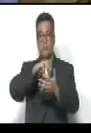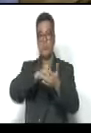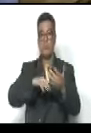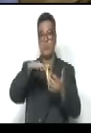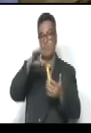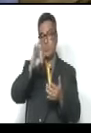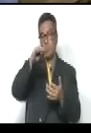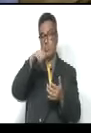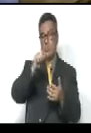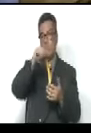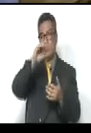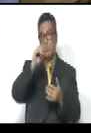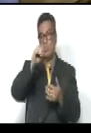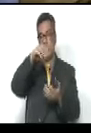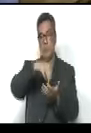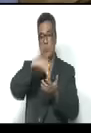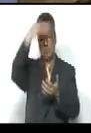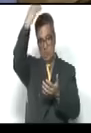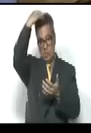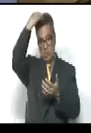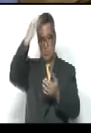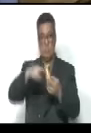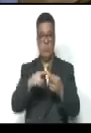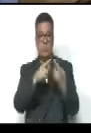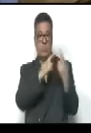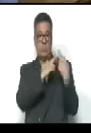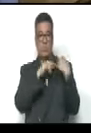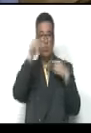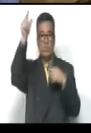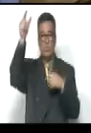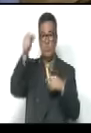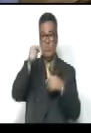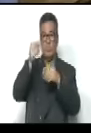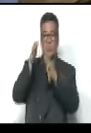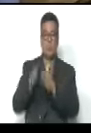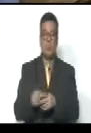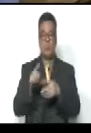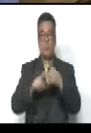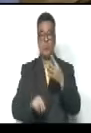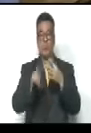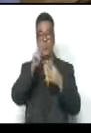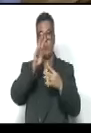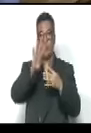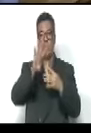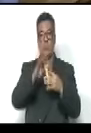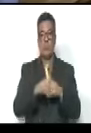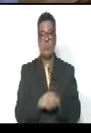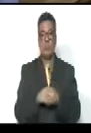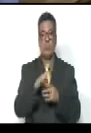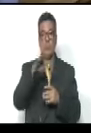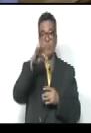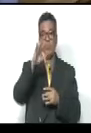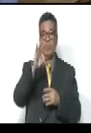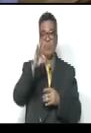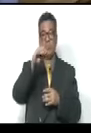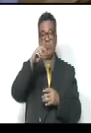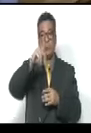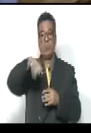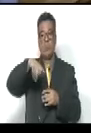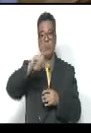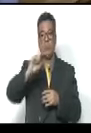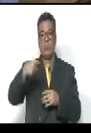FAO, con sede en Roma, República Italiana. Cuarto, ciudadano Félix